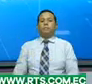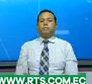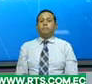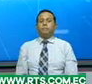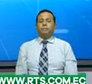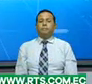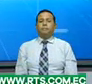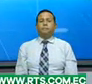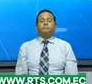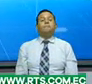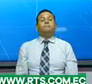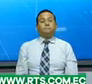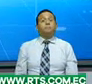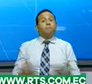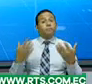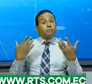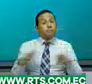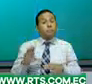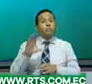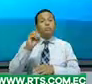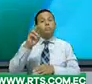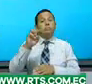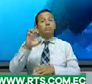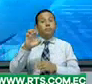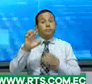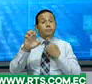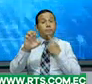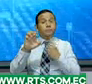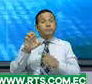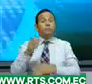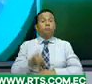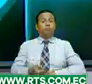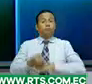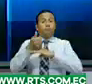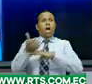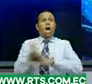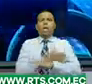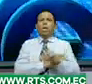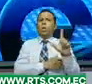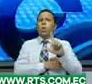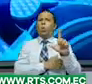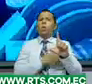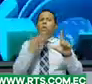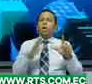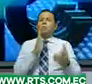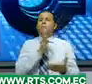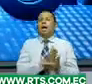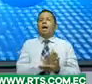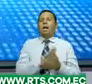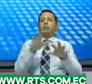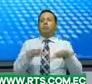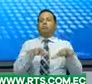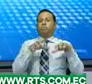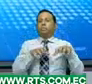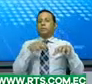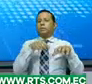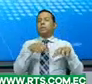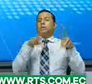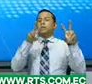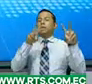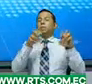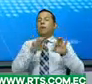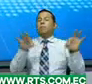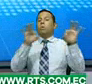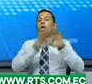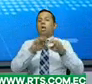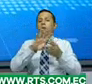En este marco, el Consejo Nacional Electoral suspendió el pasado lunes la sesión extraordinaria en la que se tenía previsto definir el instructivo para